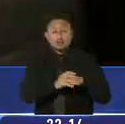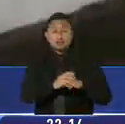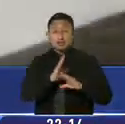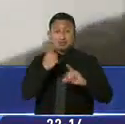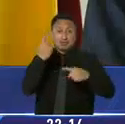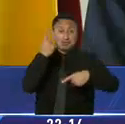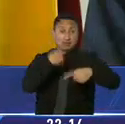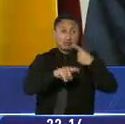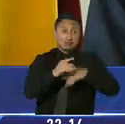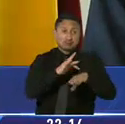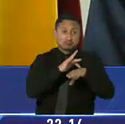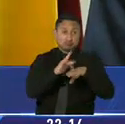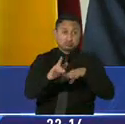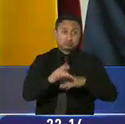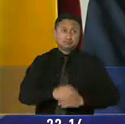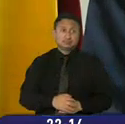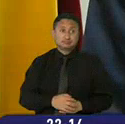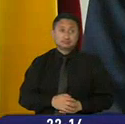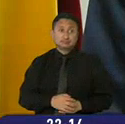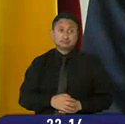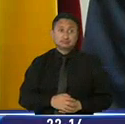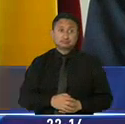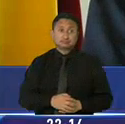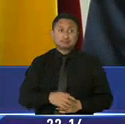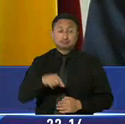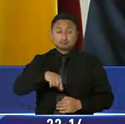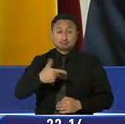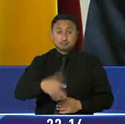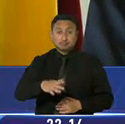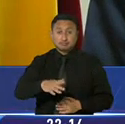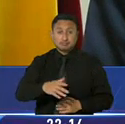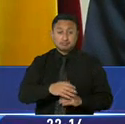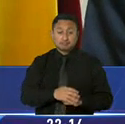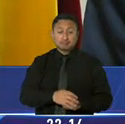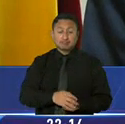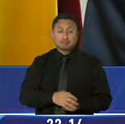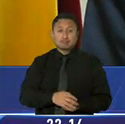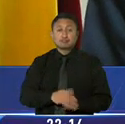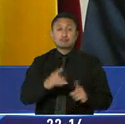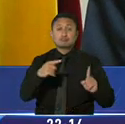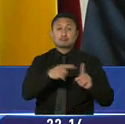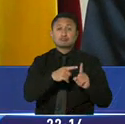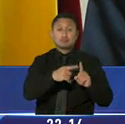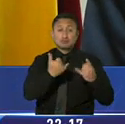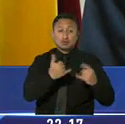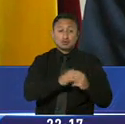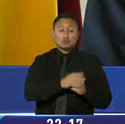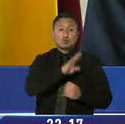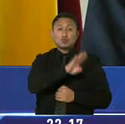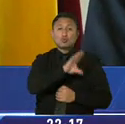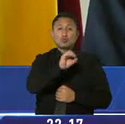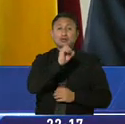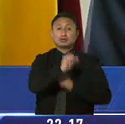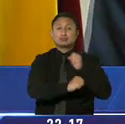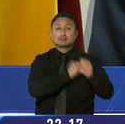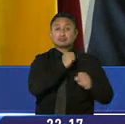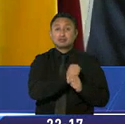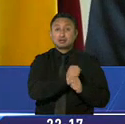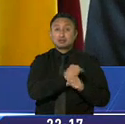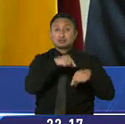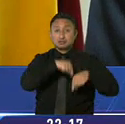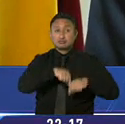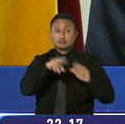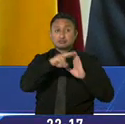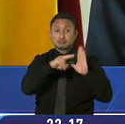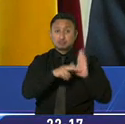De ejecutarse estas sentencias, Juan Andrés B. ya tendría una pena acumulada de 40 años, conforme lo prevé la norma. El Tribunal de Garantías Penales